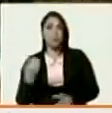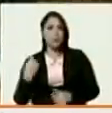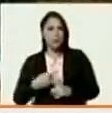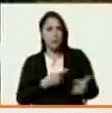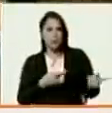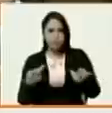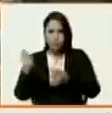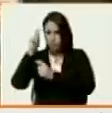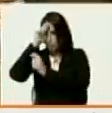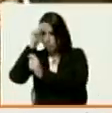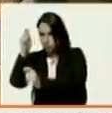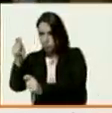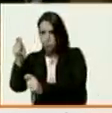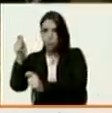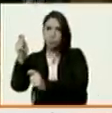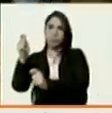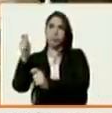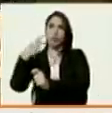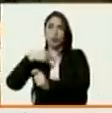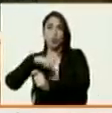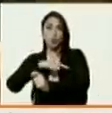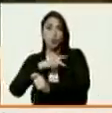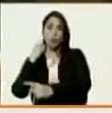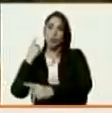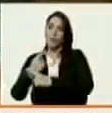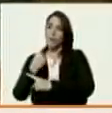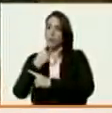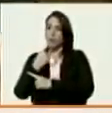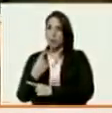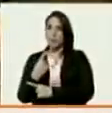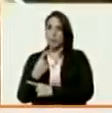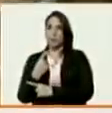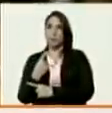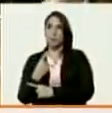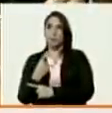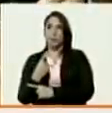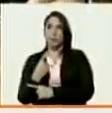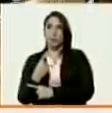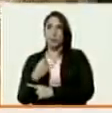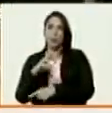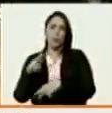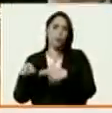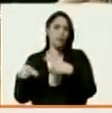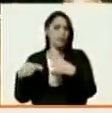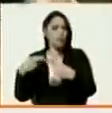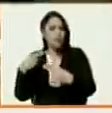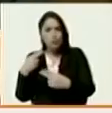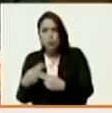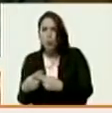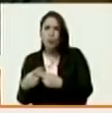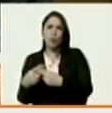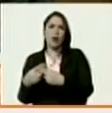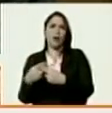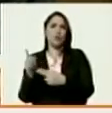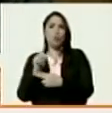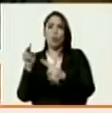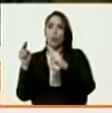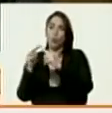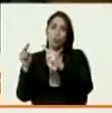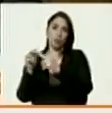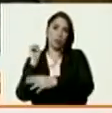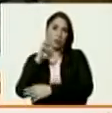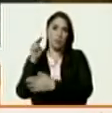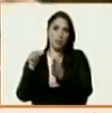reconocimiento. Y nosotros insistimos en lo siguiente. Jamás hemos desconocido la Asamblea Nacional.